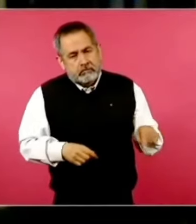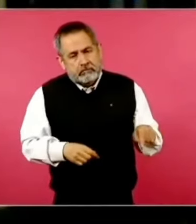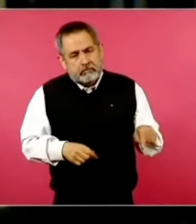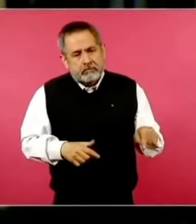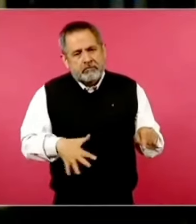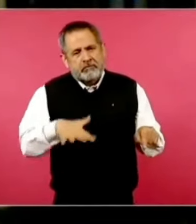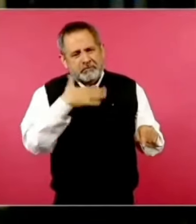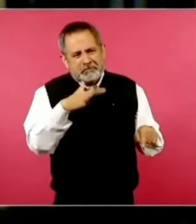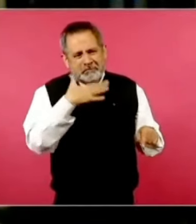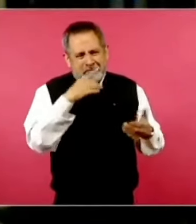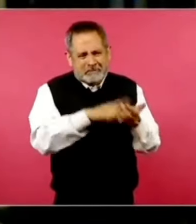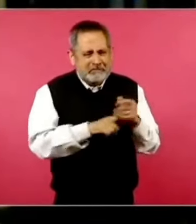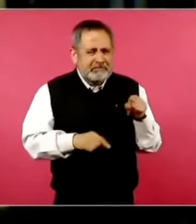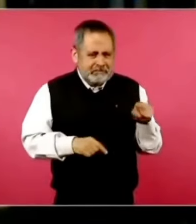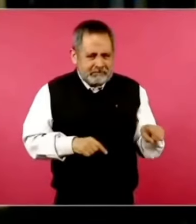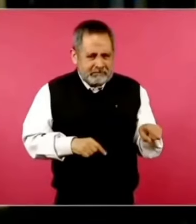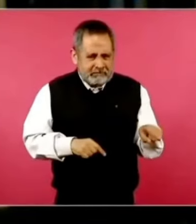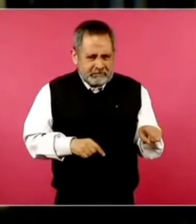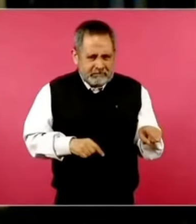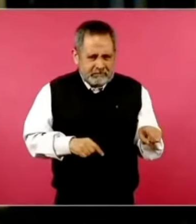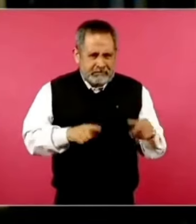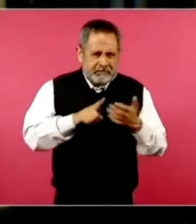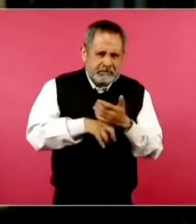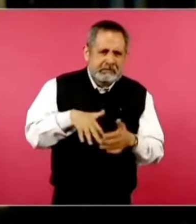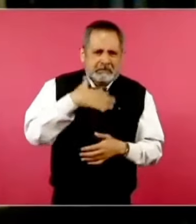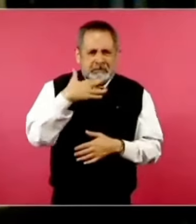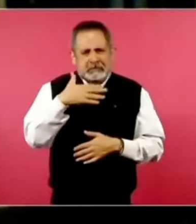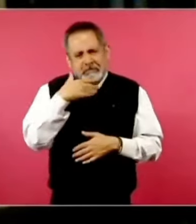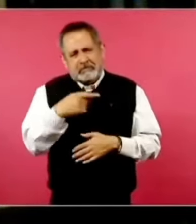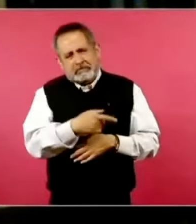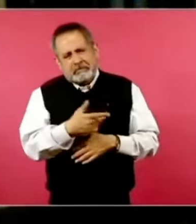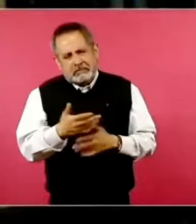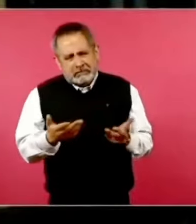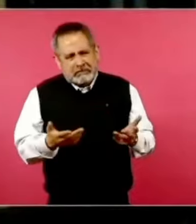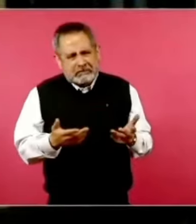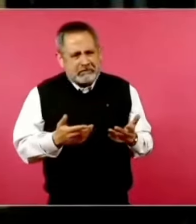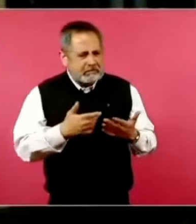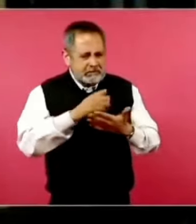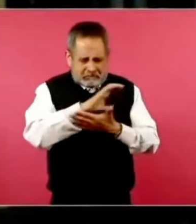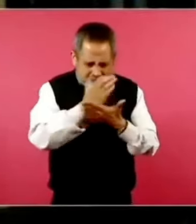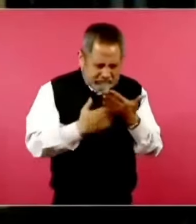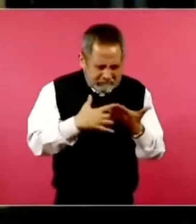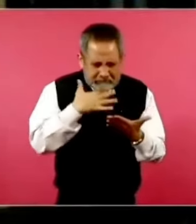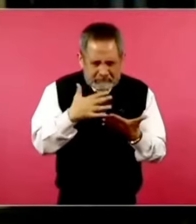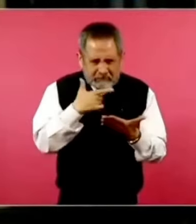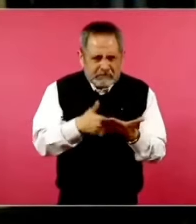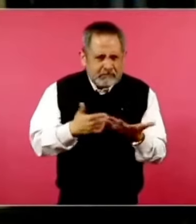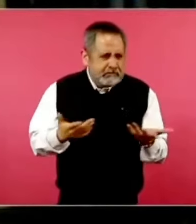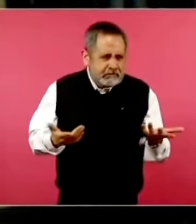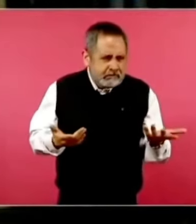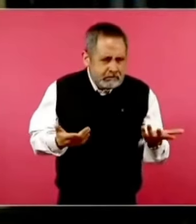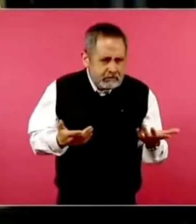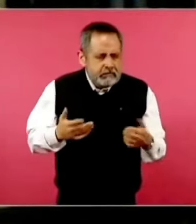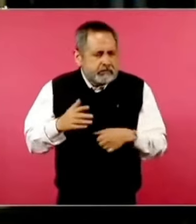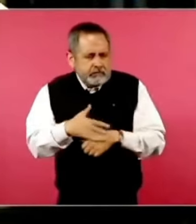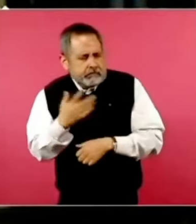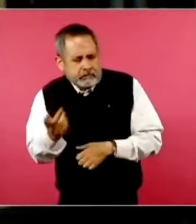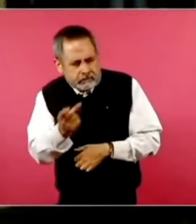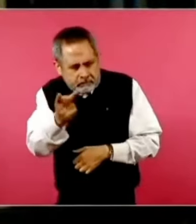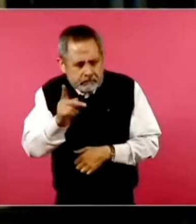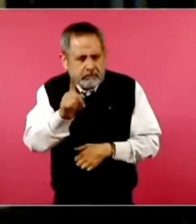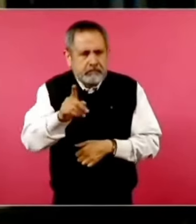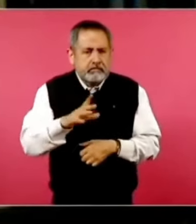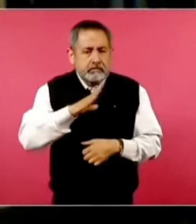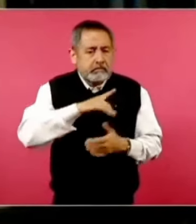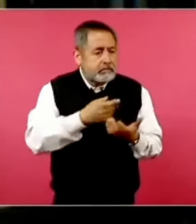corrupción que que tuvieran corrupción en sus contratos Esto se lo pregunto porque